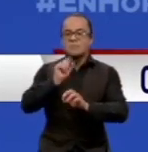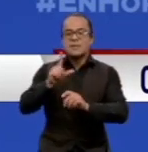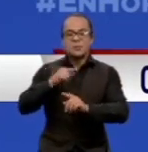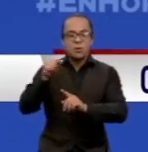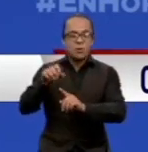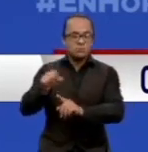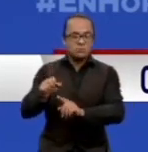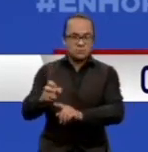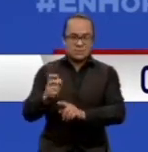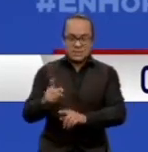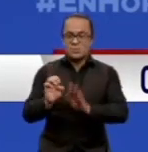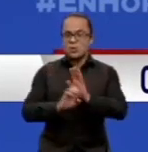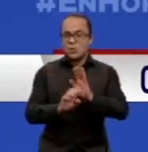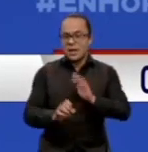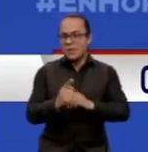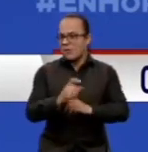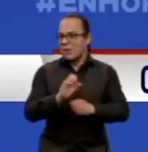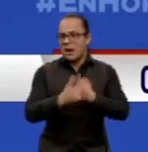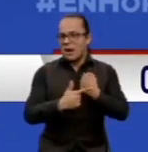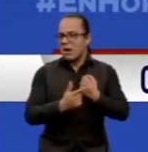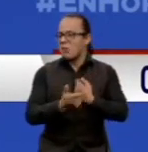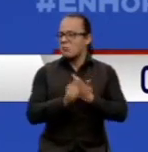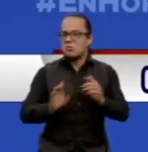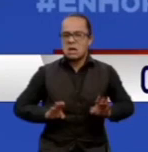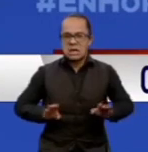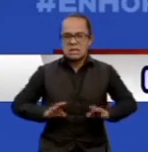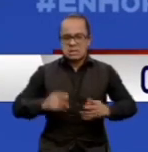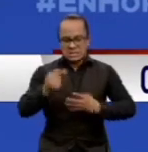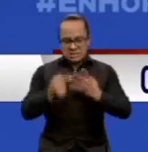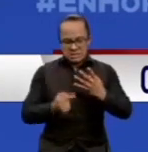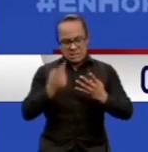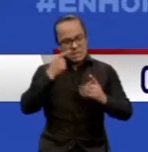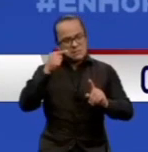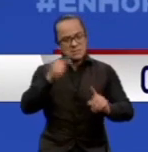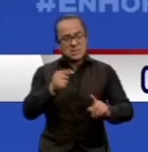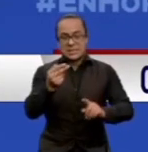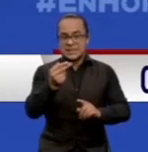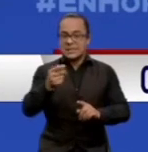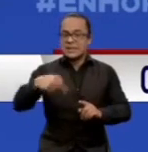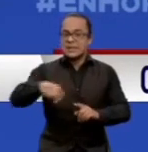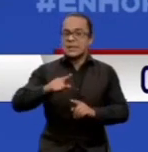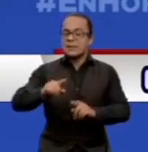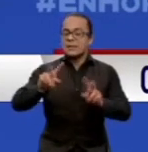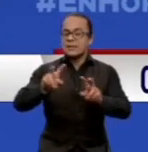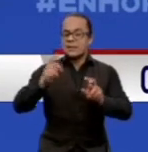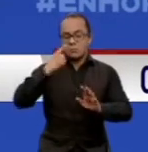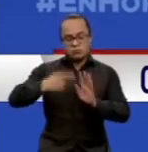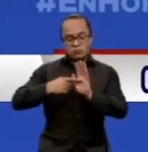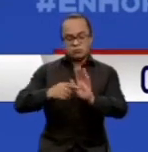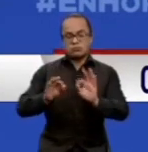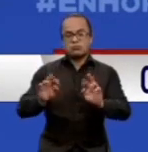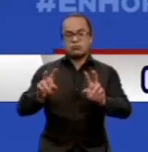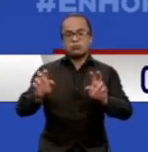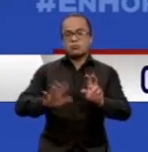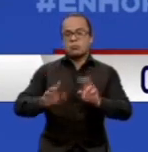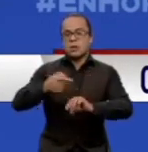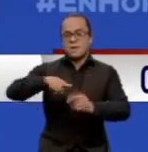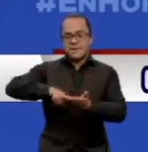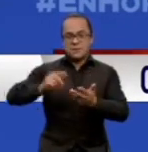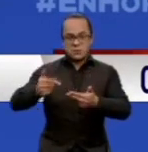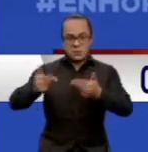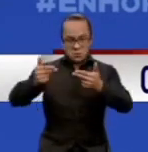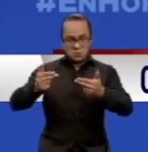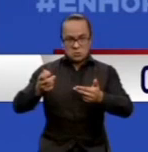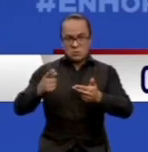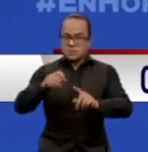de estas, este tipo de actitud o esta forma de pensar está presente en las respuestas que damos en un negocio para no